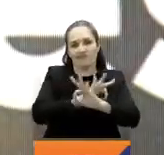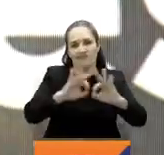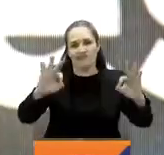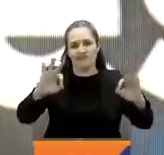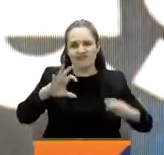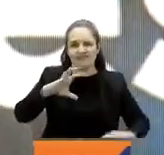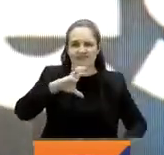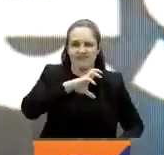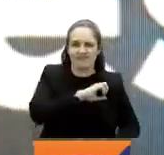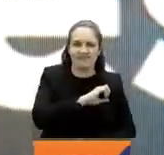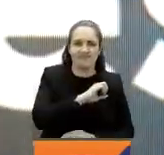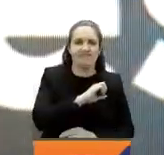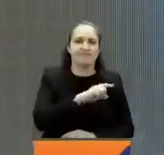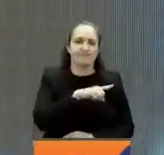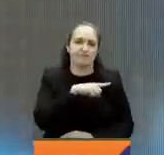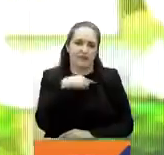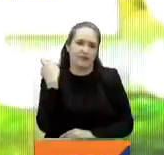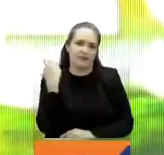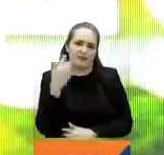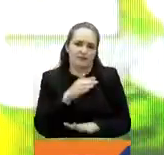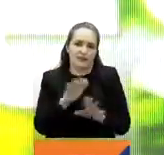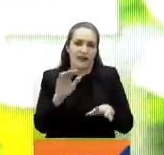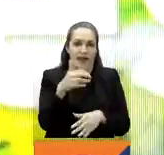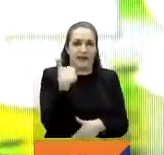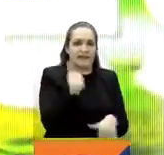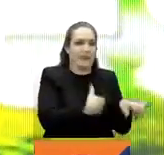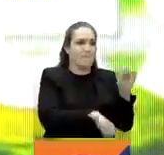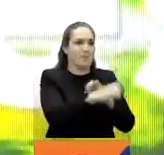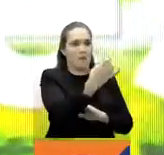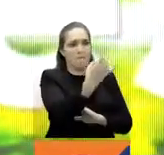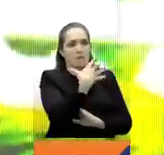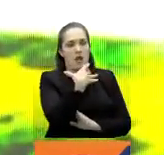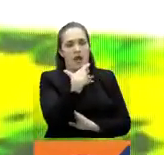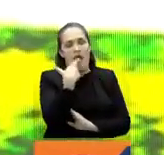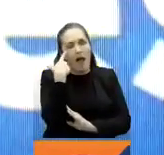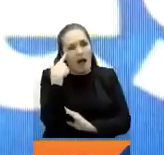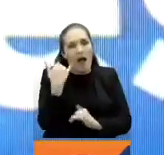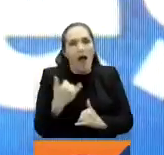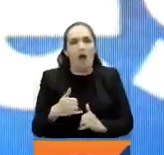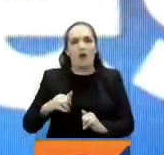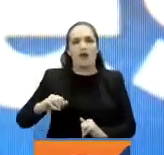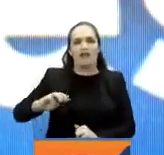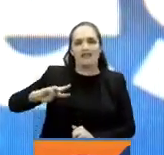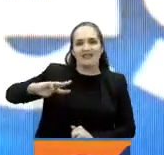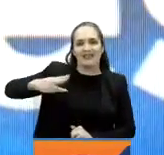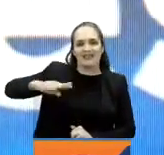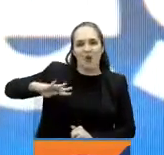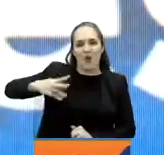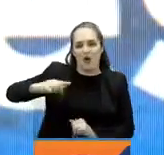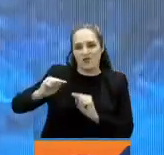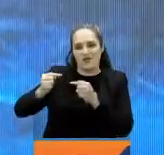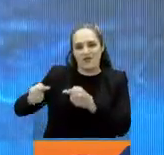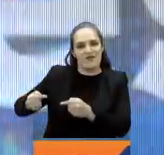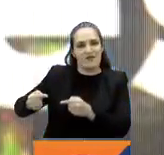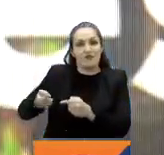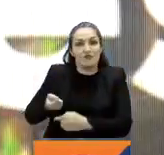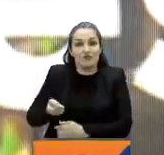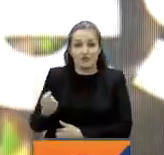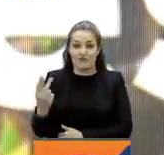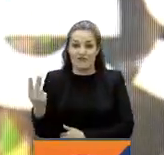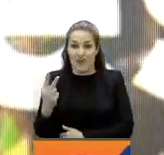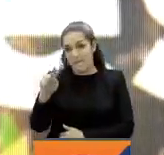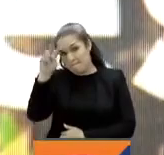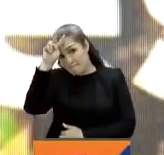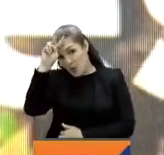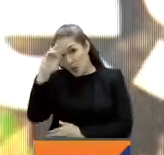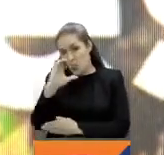derrota contra Argentina mandó al equipo nacional a la disputa por el tercer lugar, que será el viernes contra Perú. Después del partido,